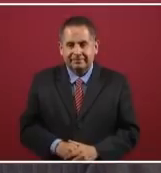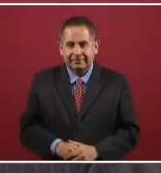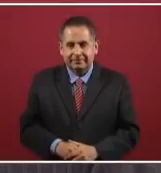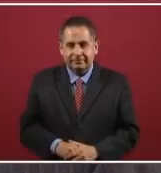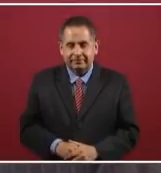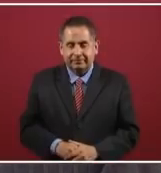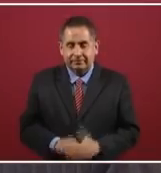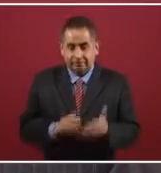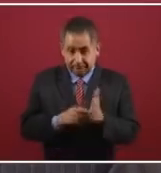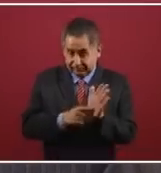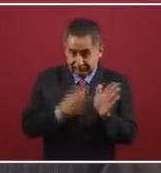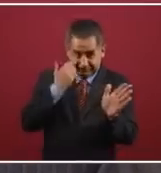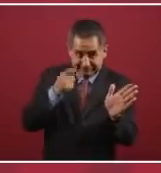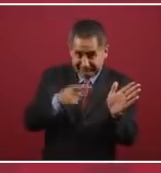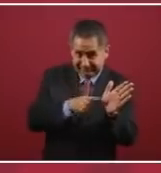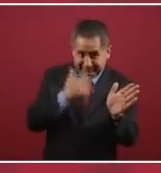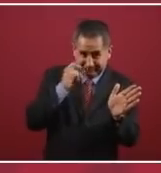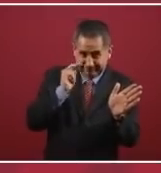les muestro